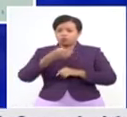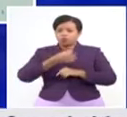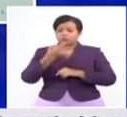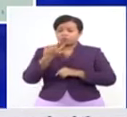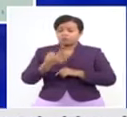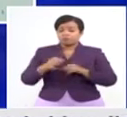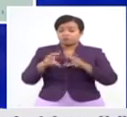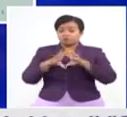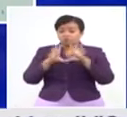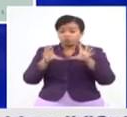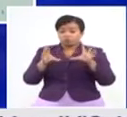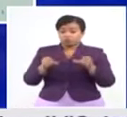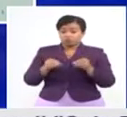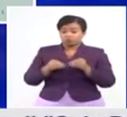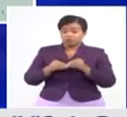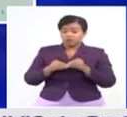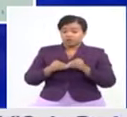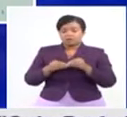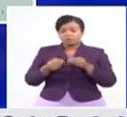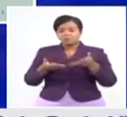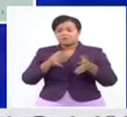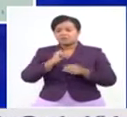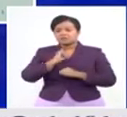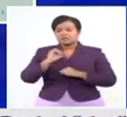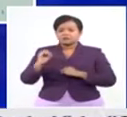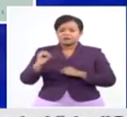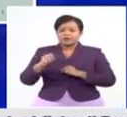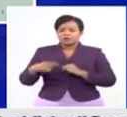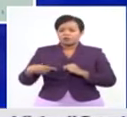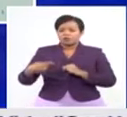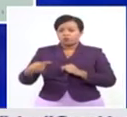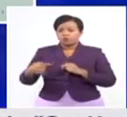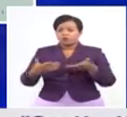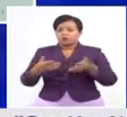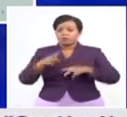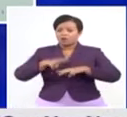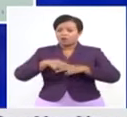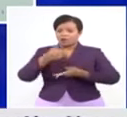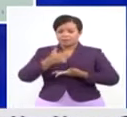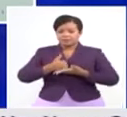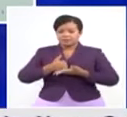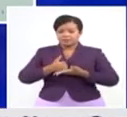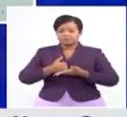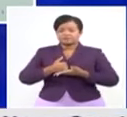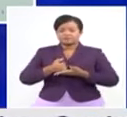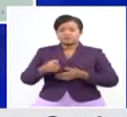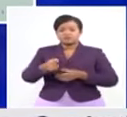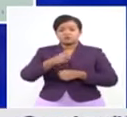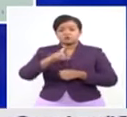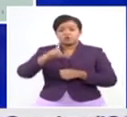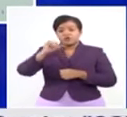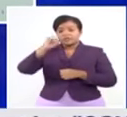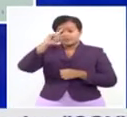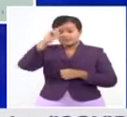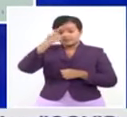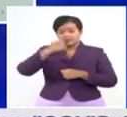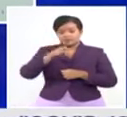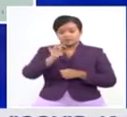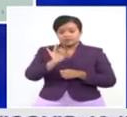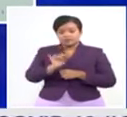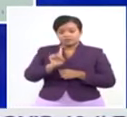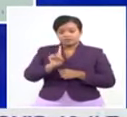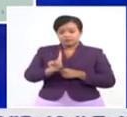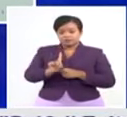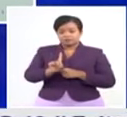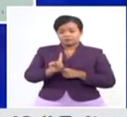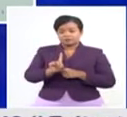de casos, sobre los 600 confirmados en cada jornada. La Lisa, con 71 casos positivos, ha desplazado